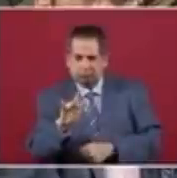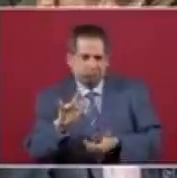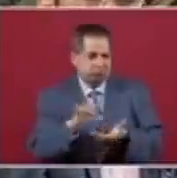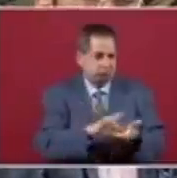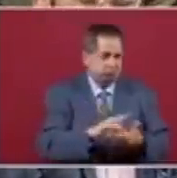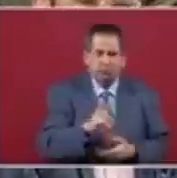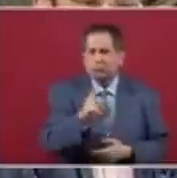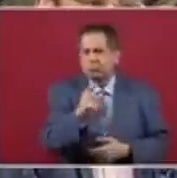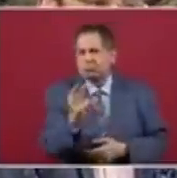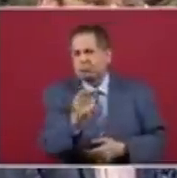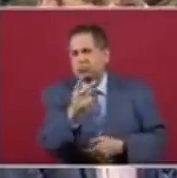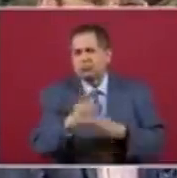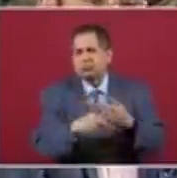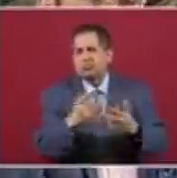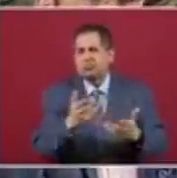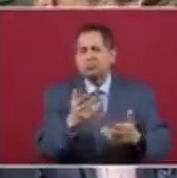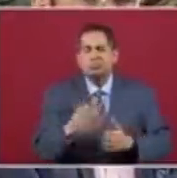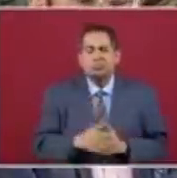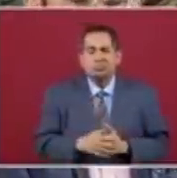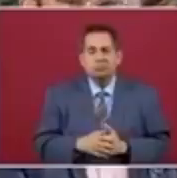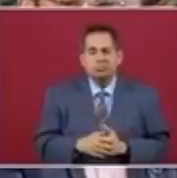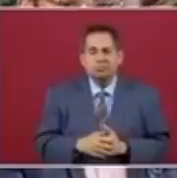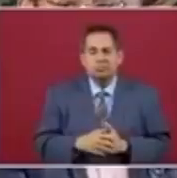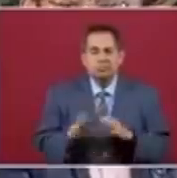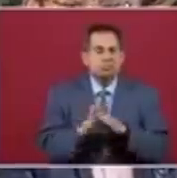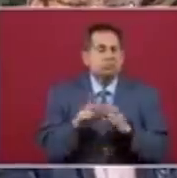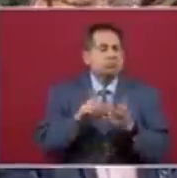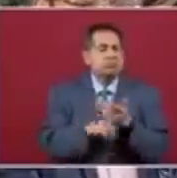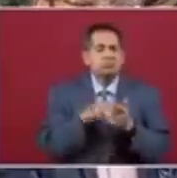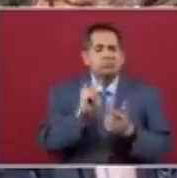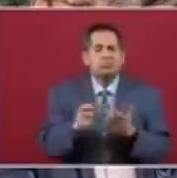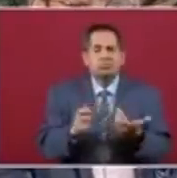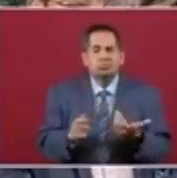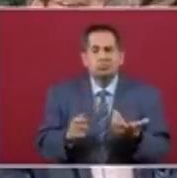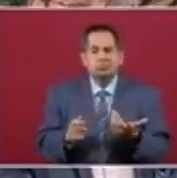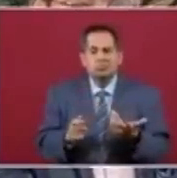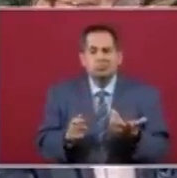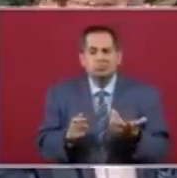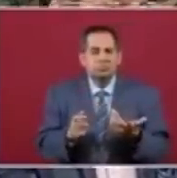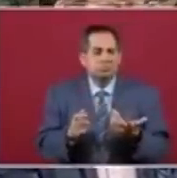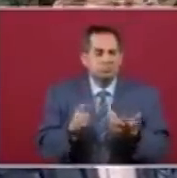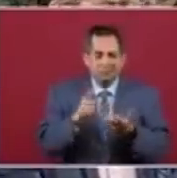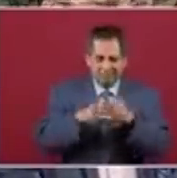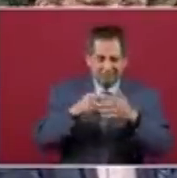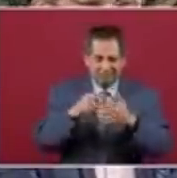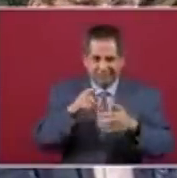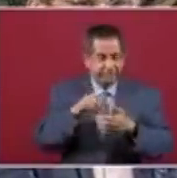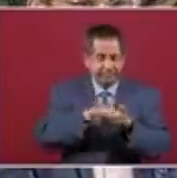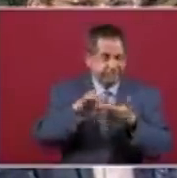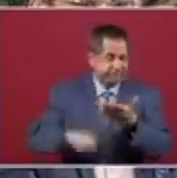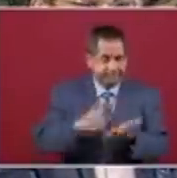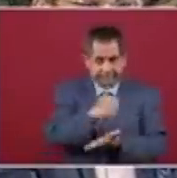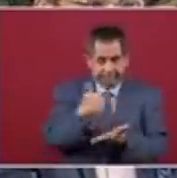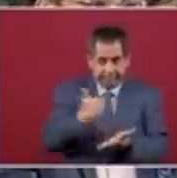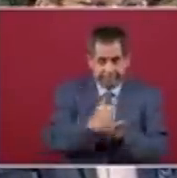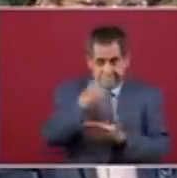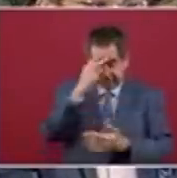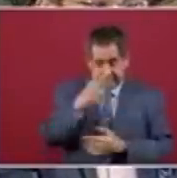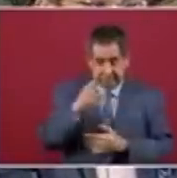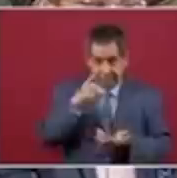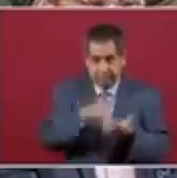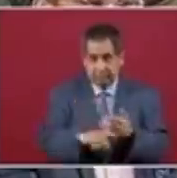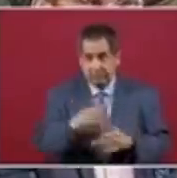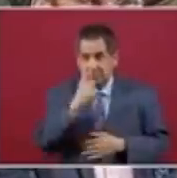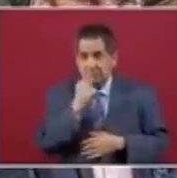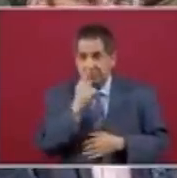hacer usted cuando se enfrente a los problemas de la infraestructura, ¿no? Por ejemplo, en la Ciudad de México, que es una de las